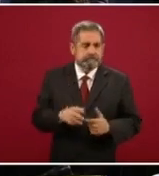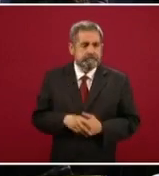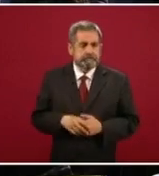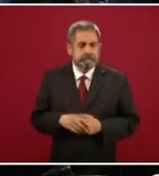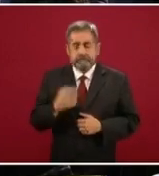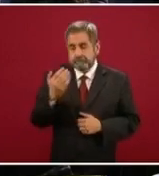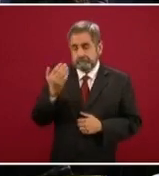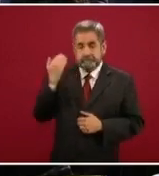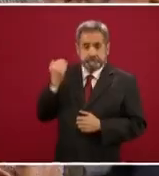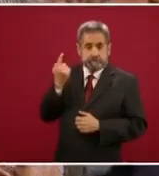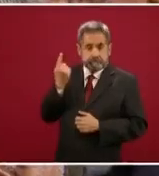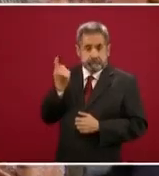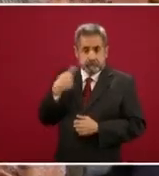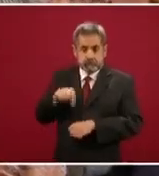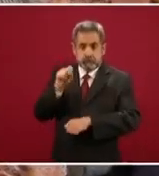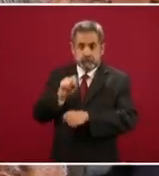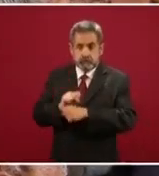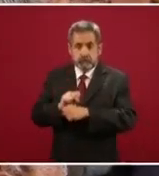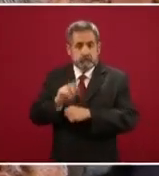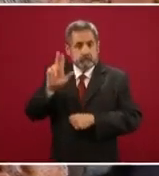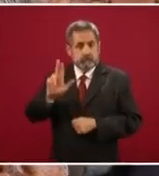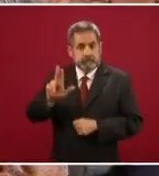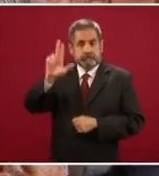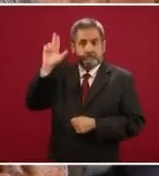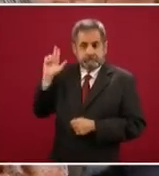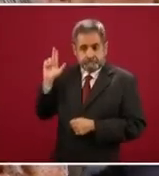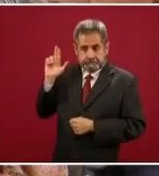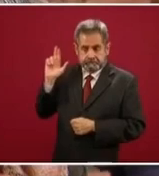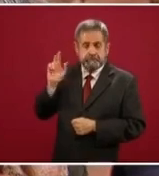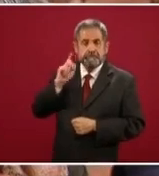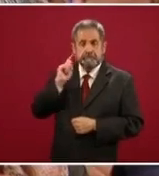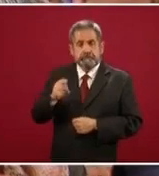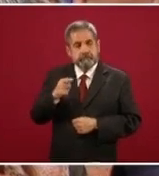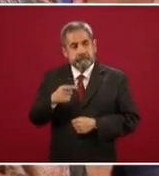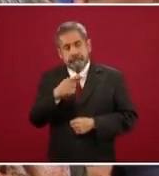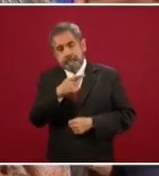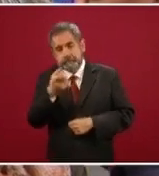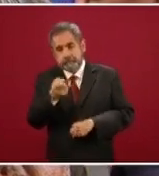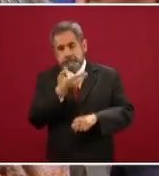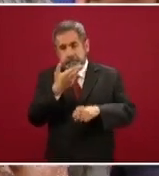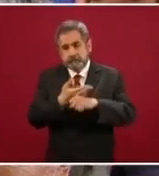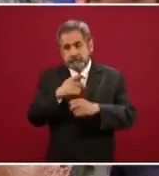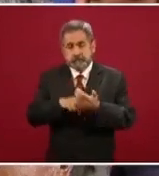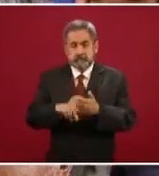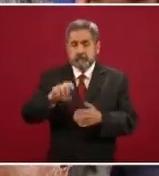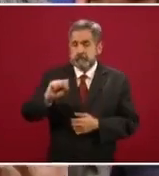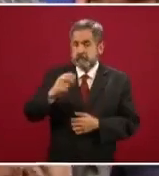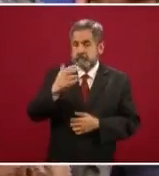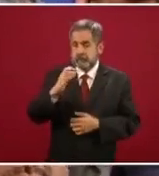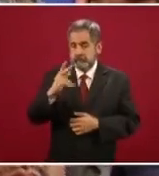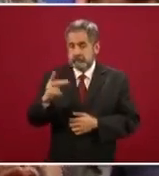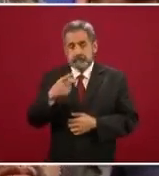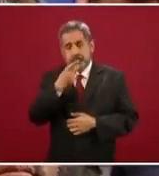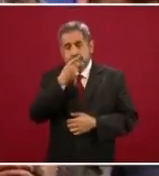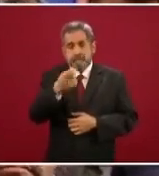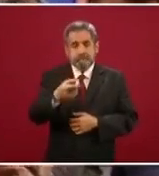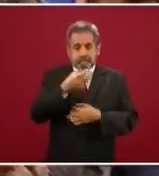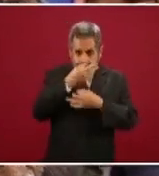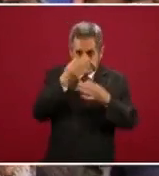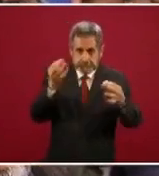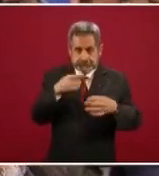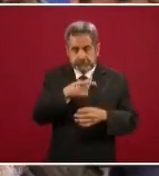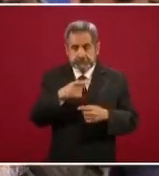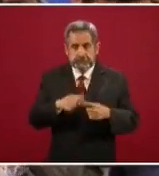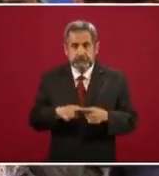semana pasada, el martes de la semana pasada, el secretario de Hacienda dio 4